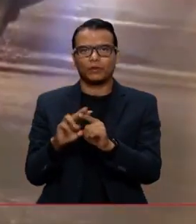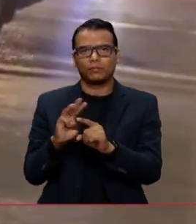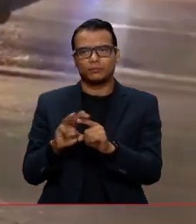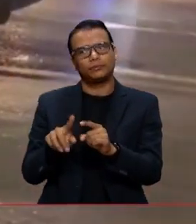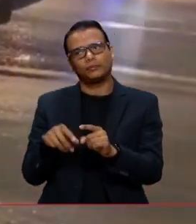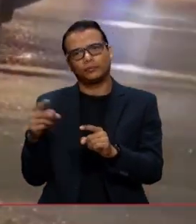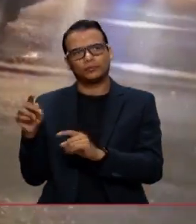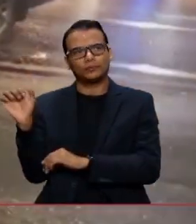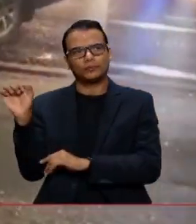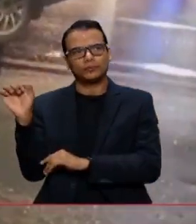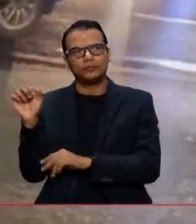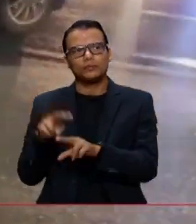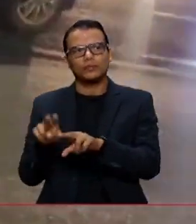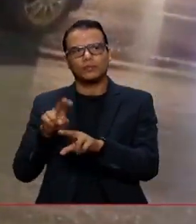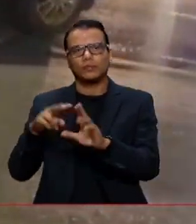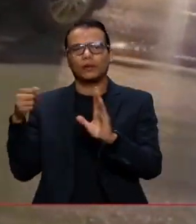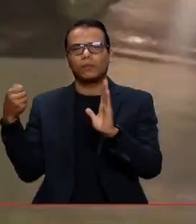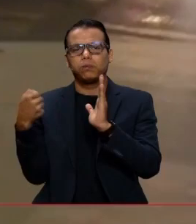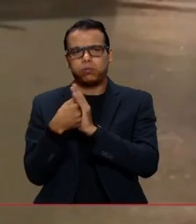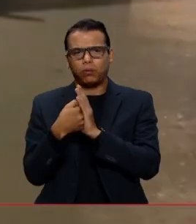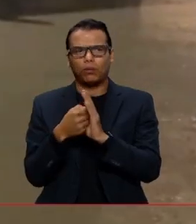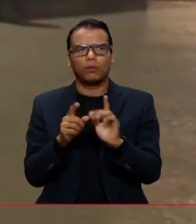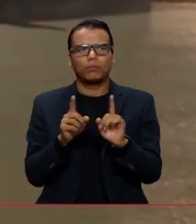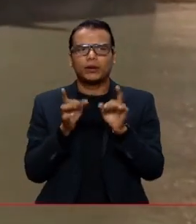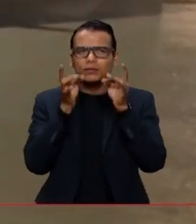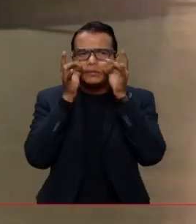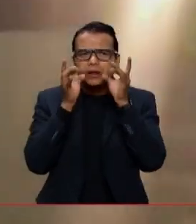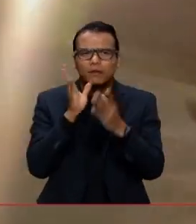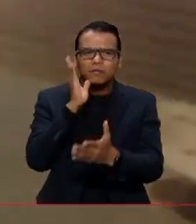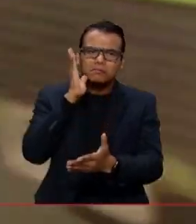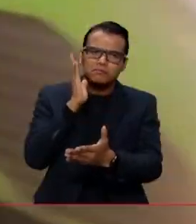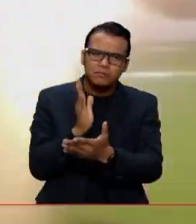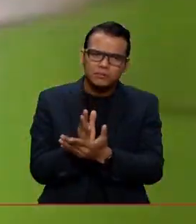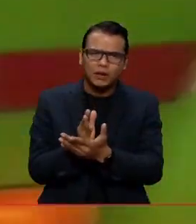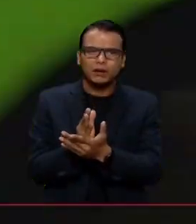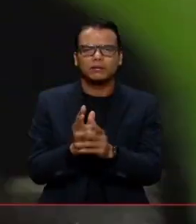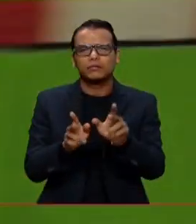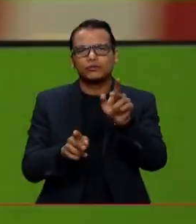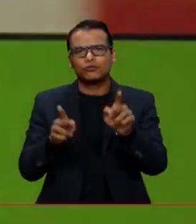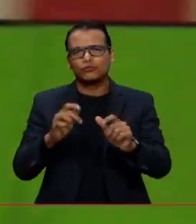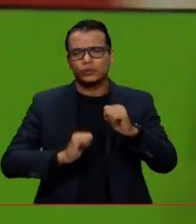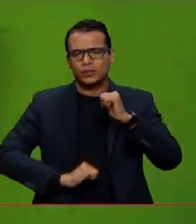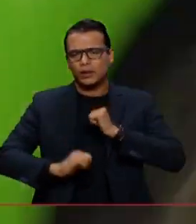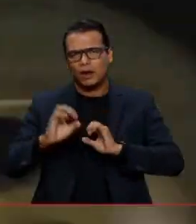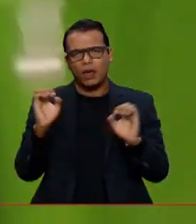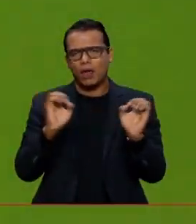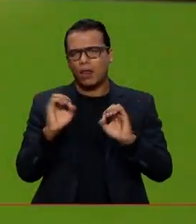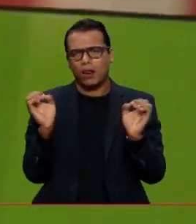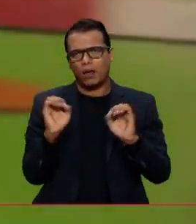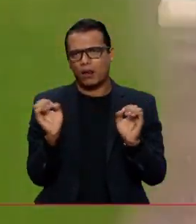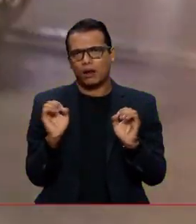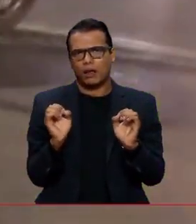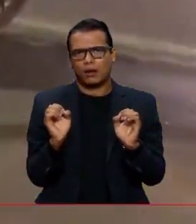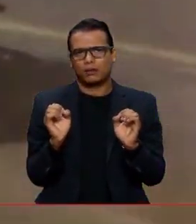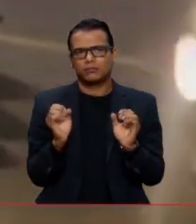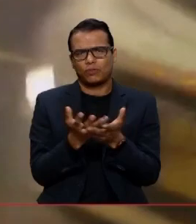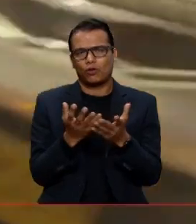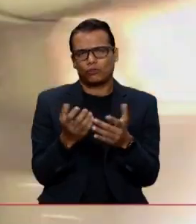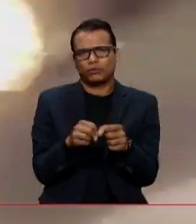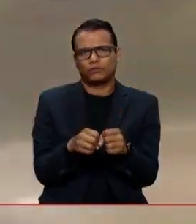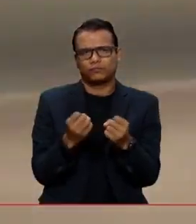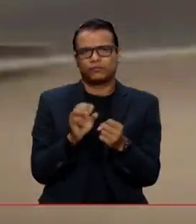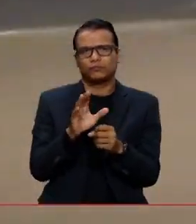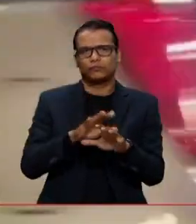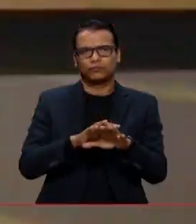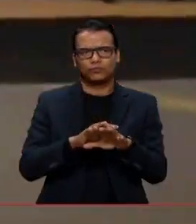particular. Afortunadamente el caso no tuvo personas lesionadas, simplemente fue un accidente de daños materiales. Ya se